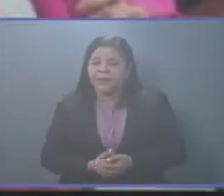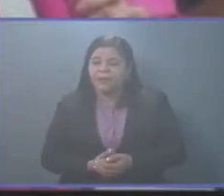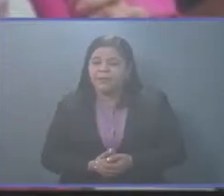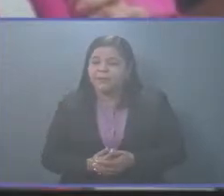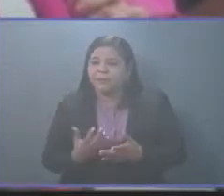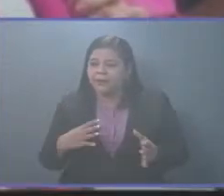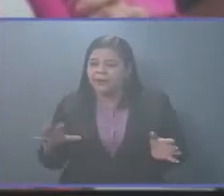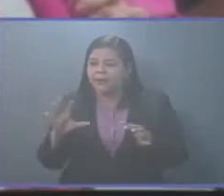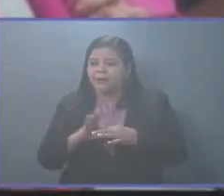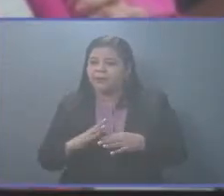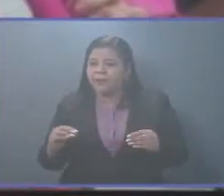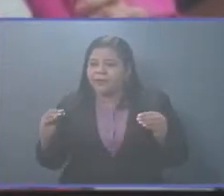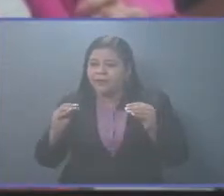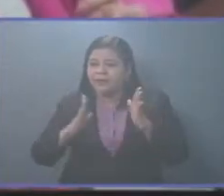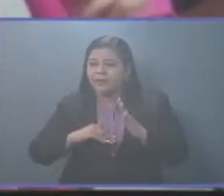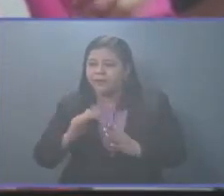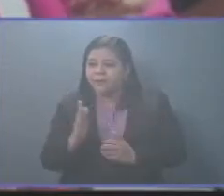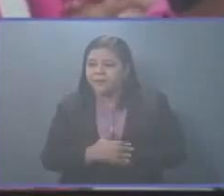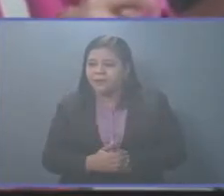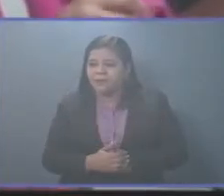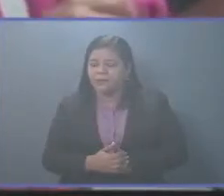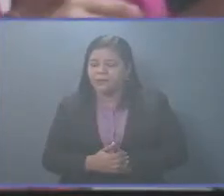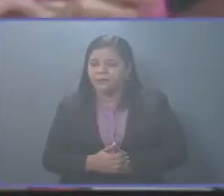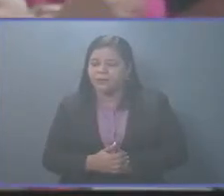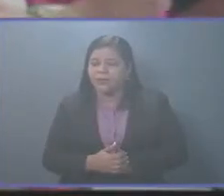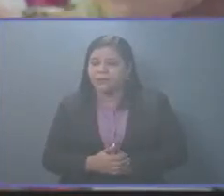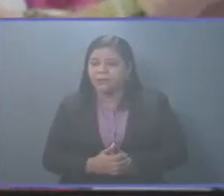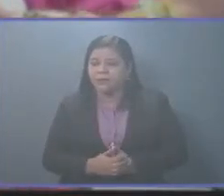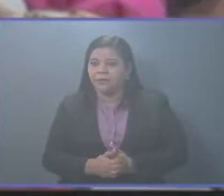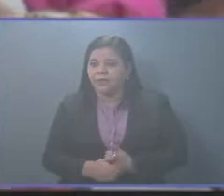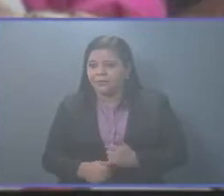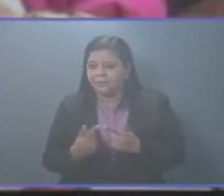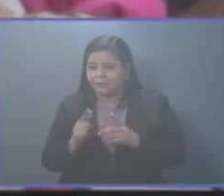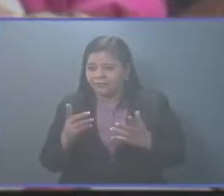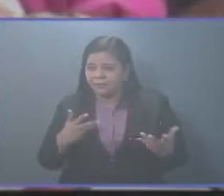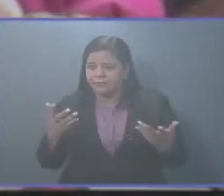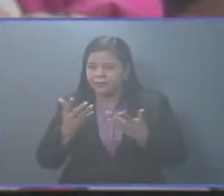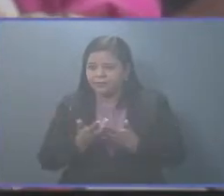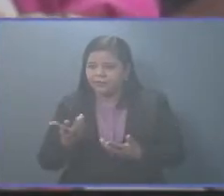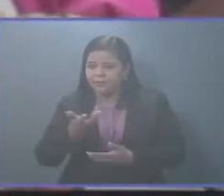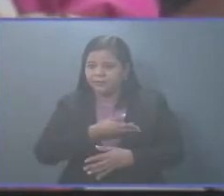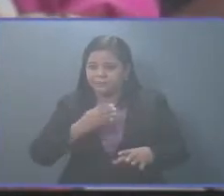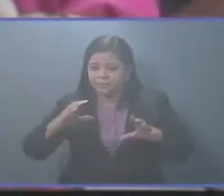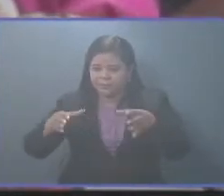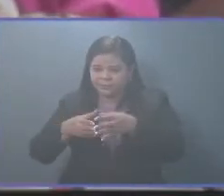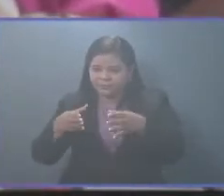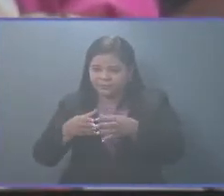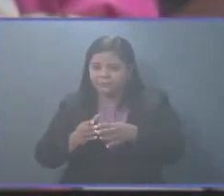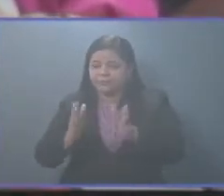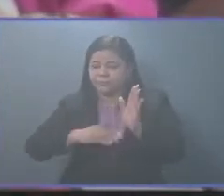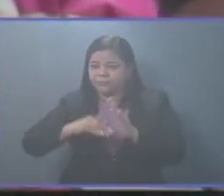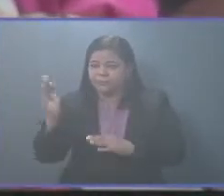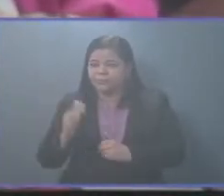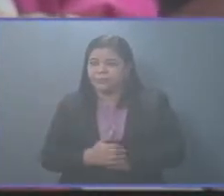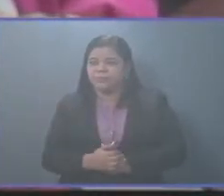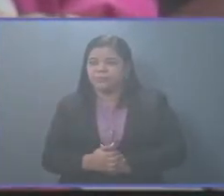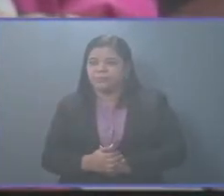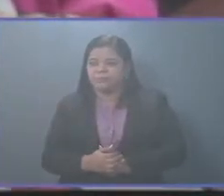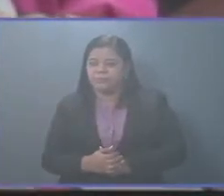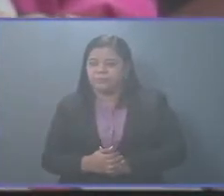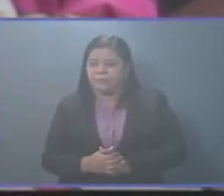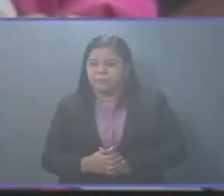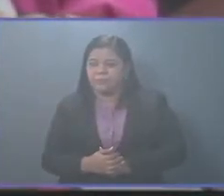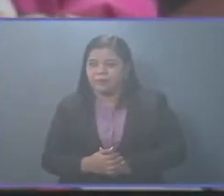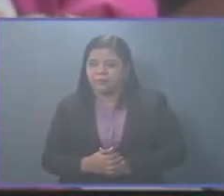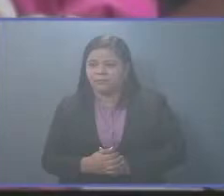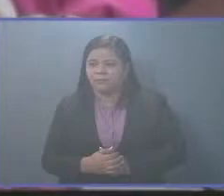precisamente formular informes que le puedan servir a la ciudadanía para que pueda definitivamente observar cómo se están administrando y ejecutando los fondos, pero quería traer